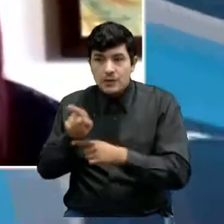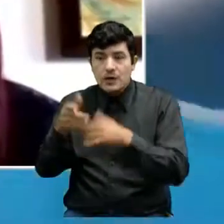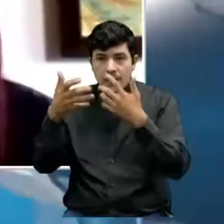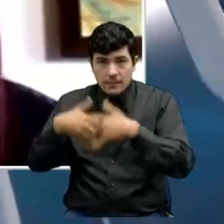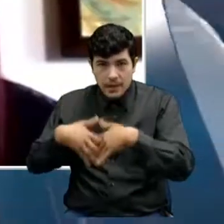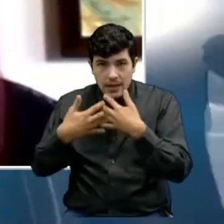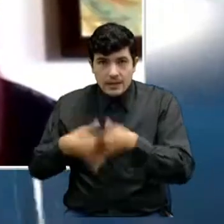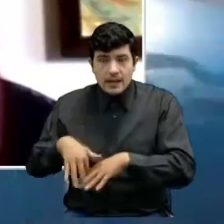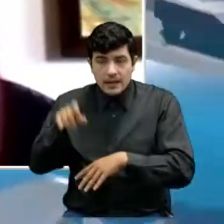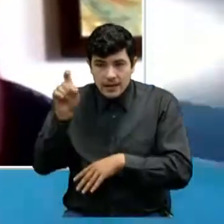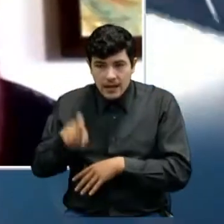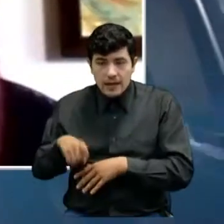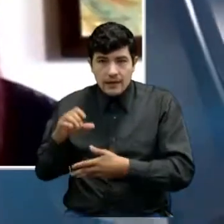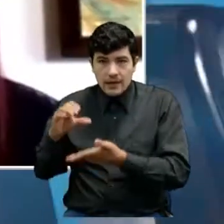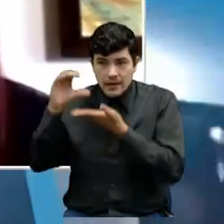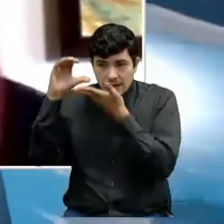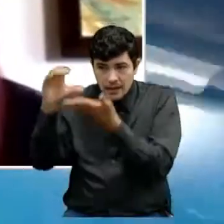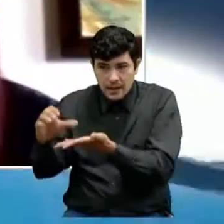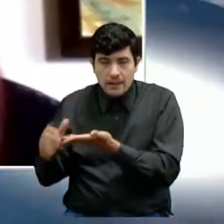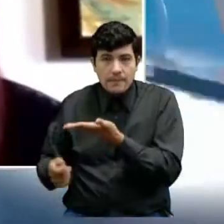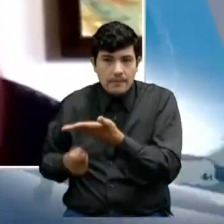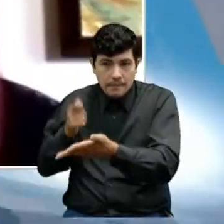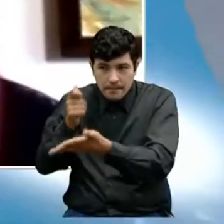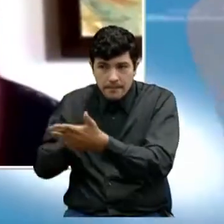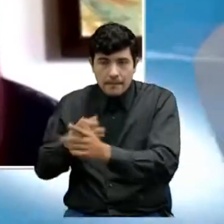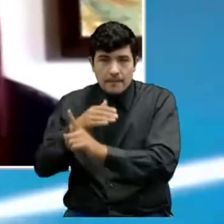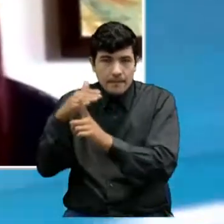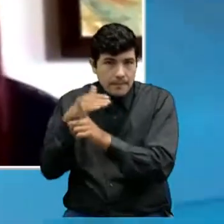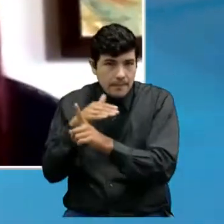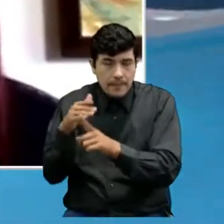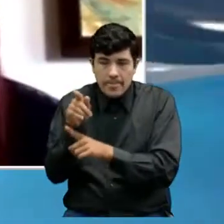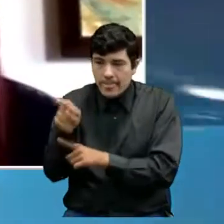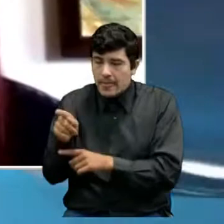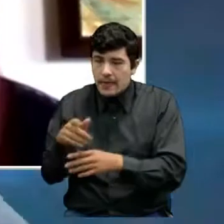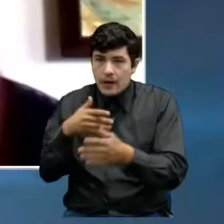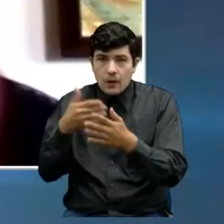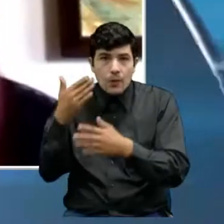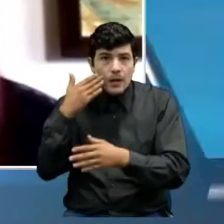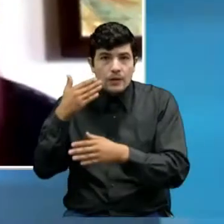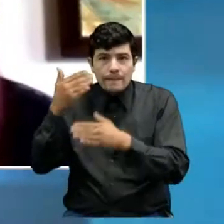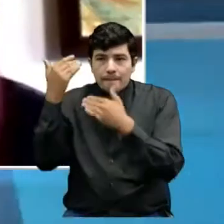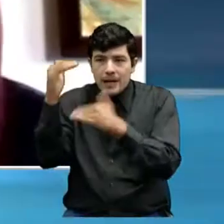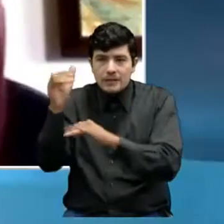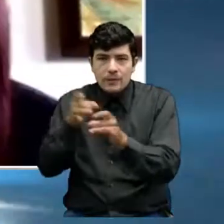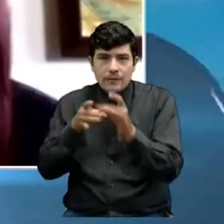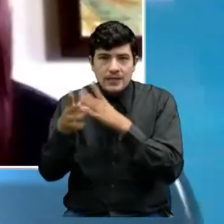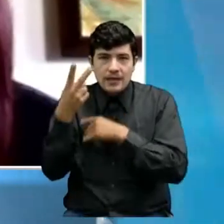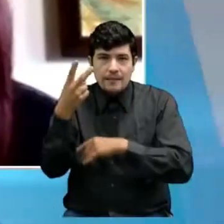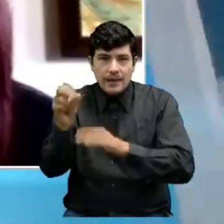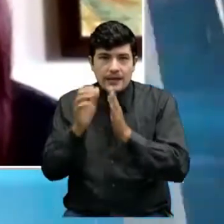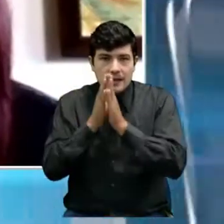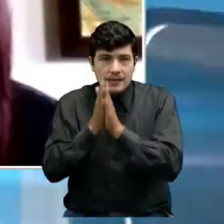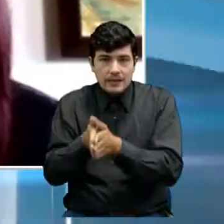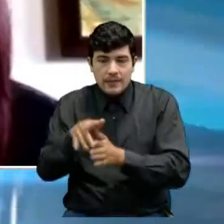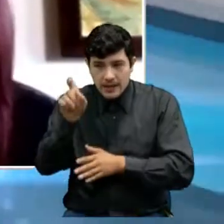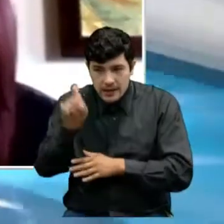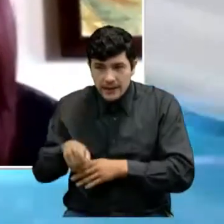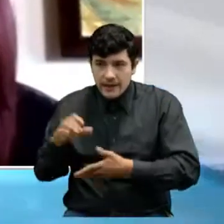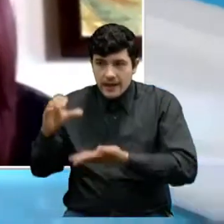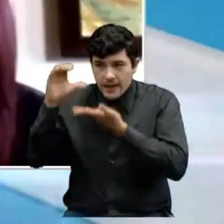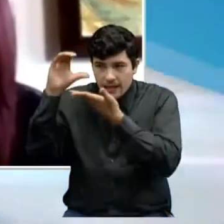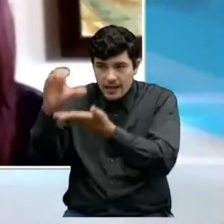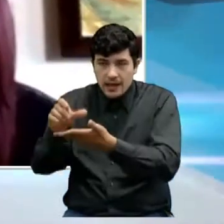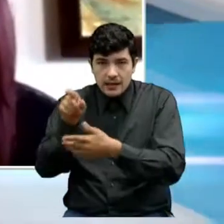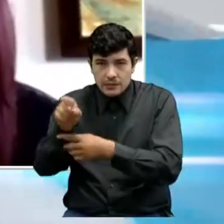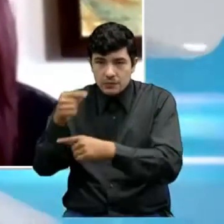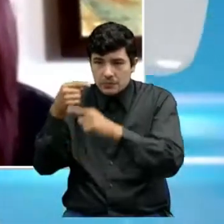debe realizarle el pago de su prima de servicios el 20 de diciembre. Debe consignárselo a través de ella, sea